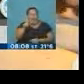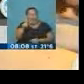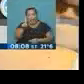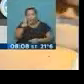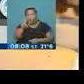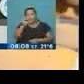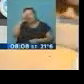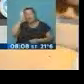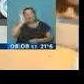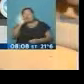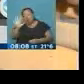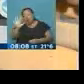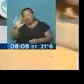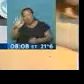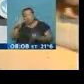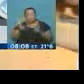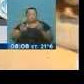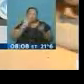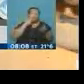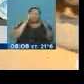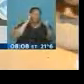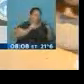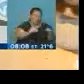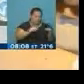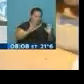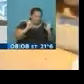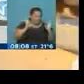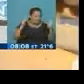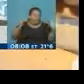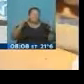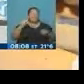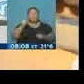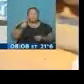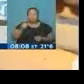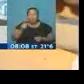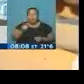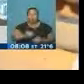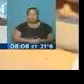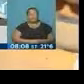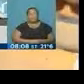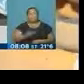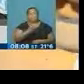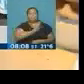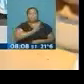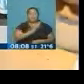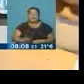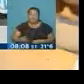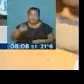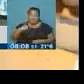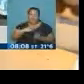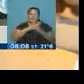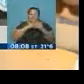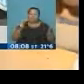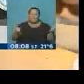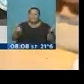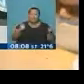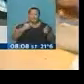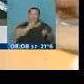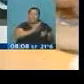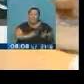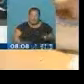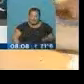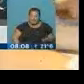de la tarde, a las 5 de la tarde o a las 11 de la noche. Porque el presidente de la nación cesa en el